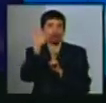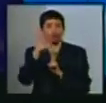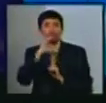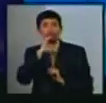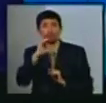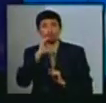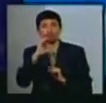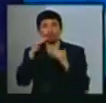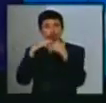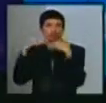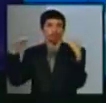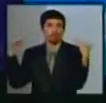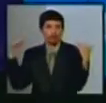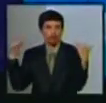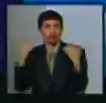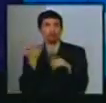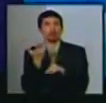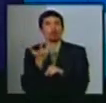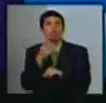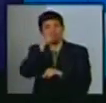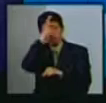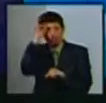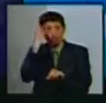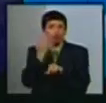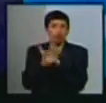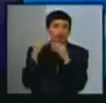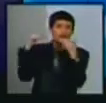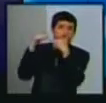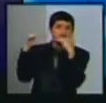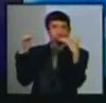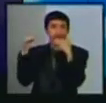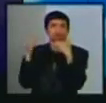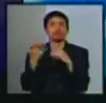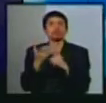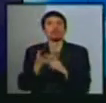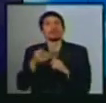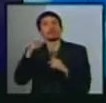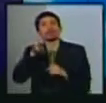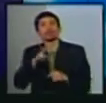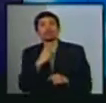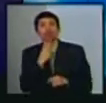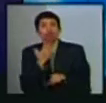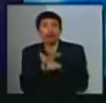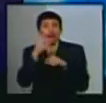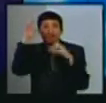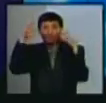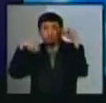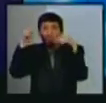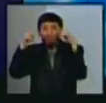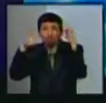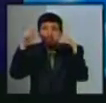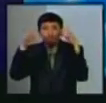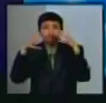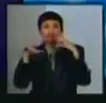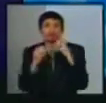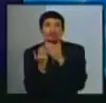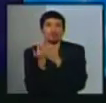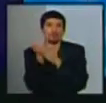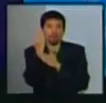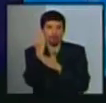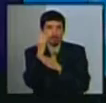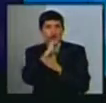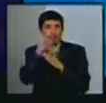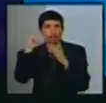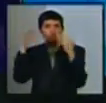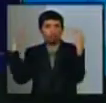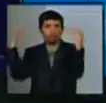estará despejado. Temuco variará de nublado a despejado. Puerto Montt tendrá algunos chubascos solo temprano, para luego ir variando a